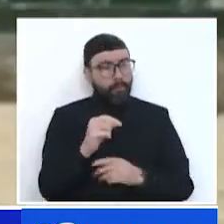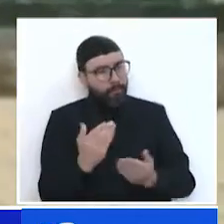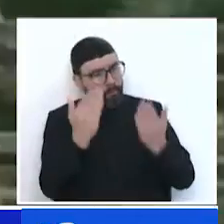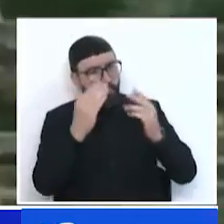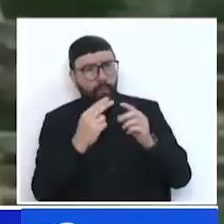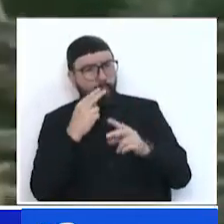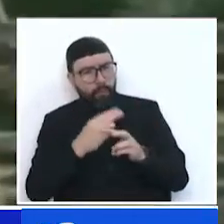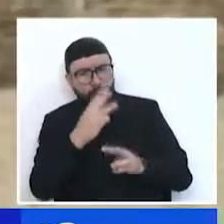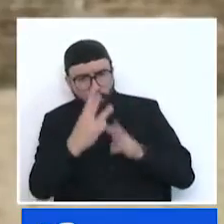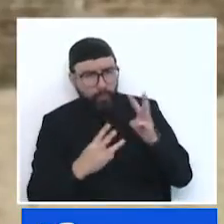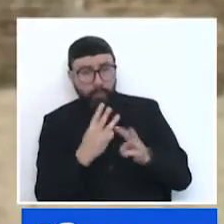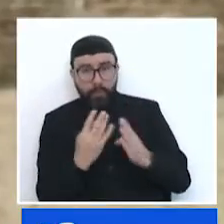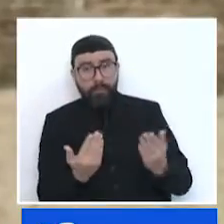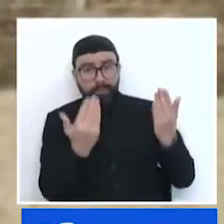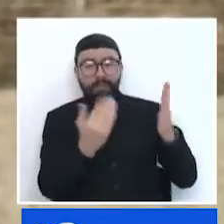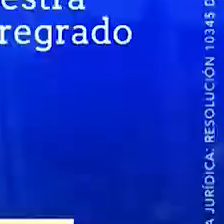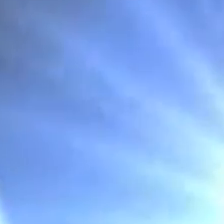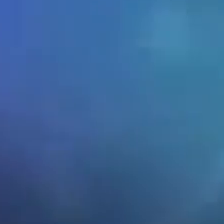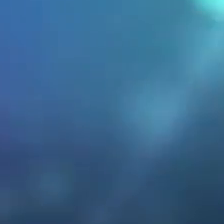mundo.